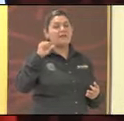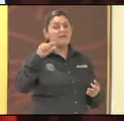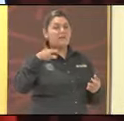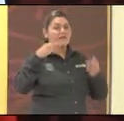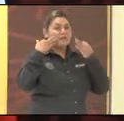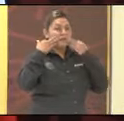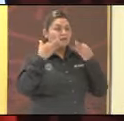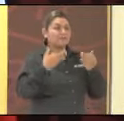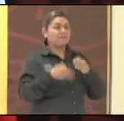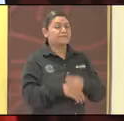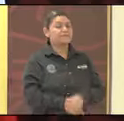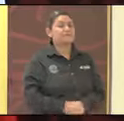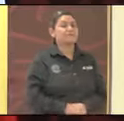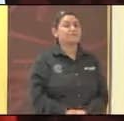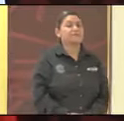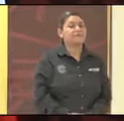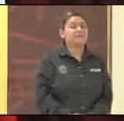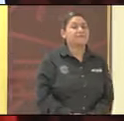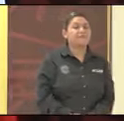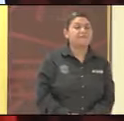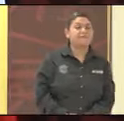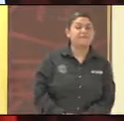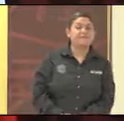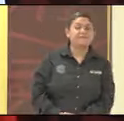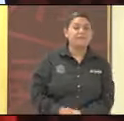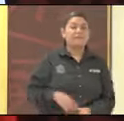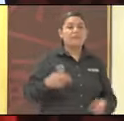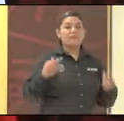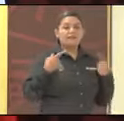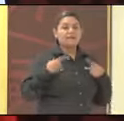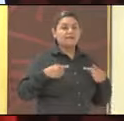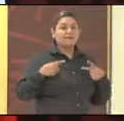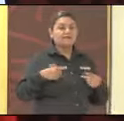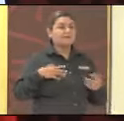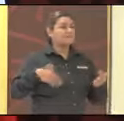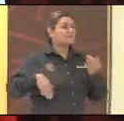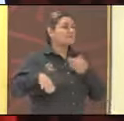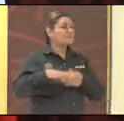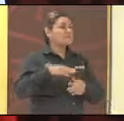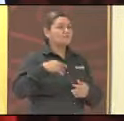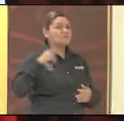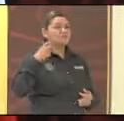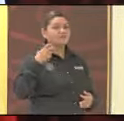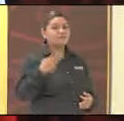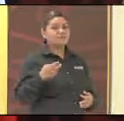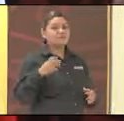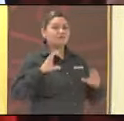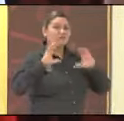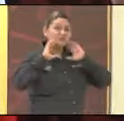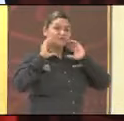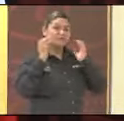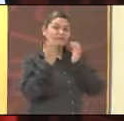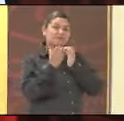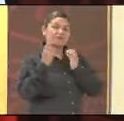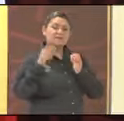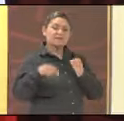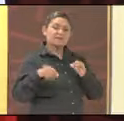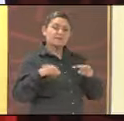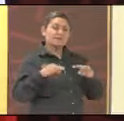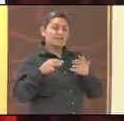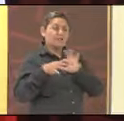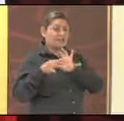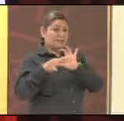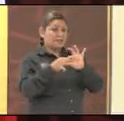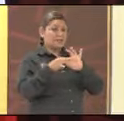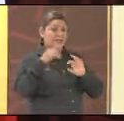Vega, tesorero municipal y personal a su cargo. Toda esta sesión de Cabildo está en las redes sociales,